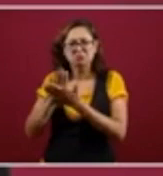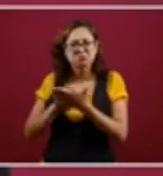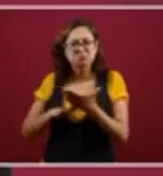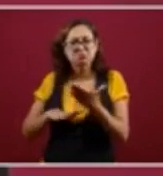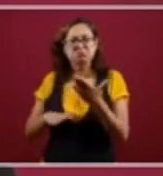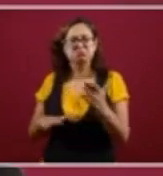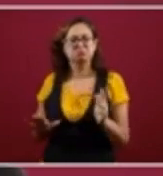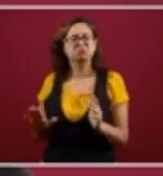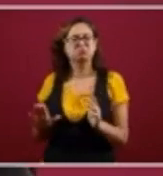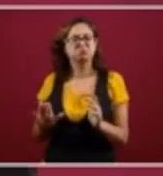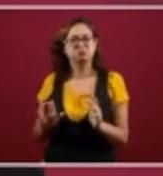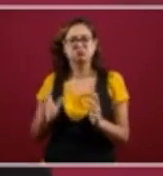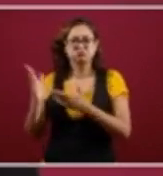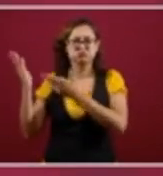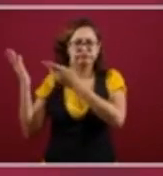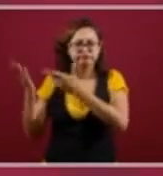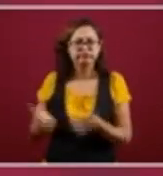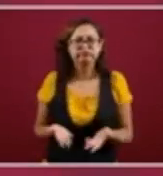y